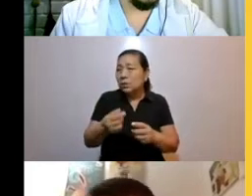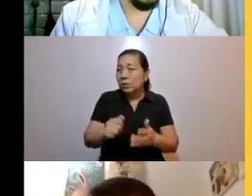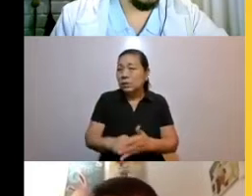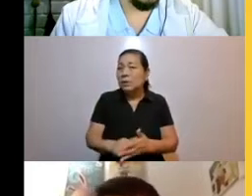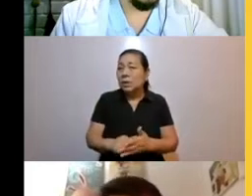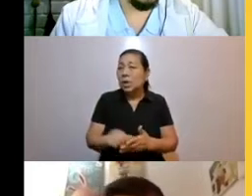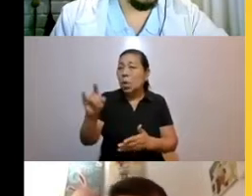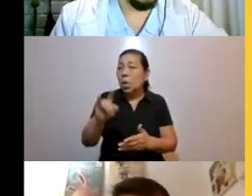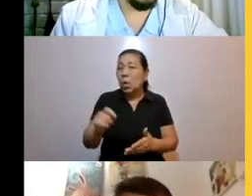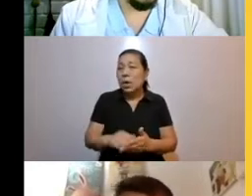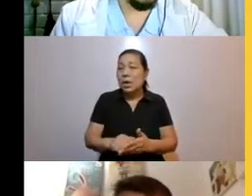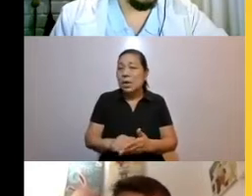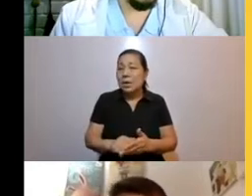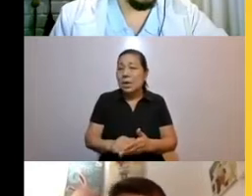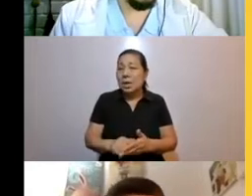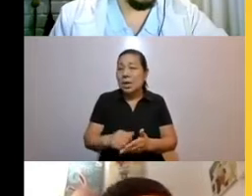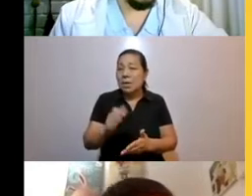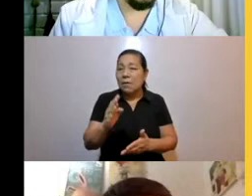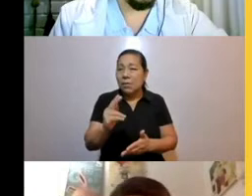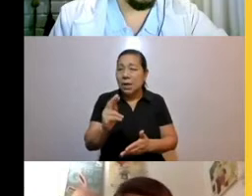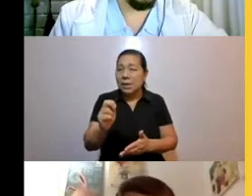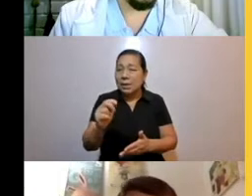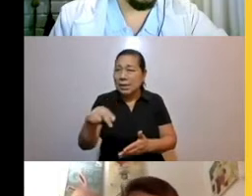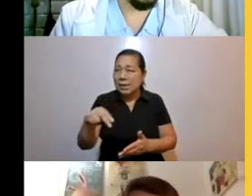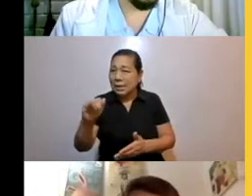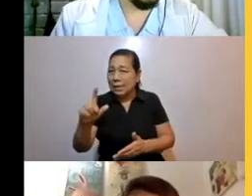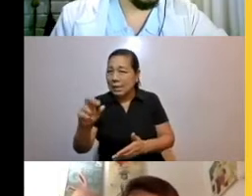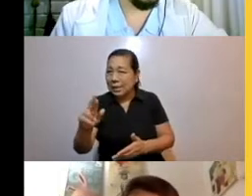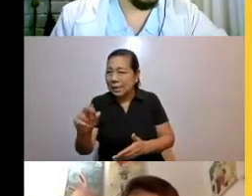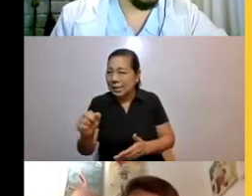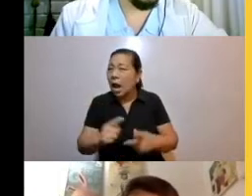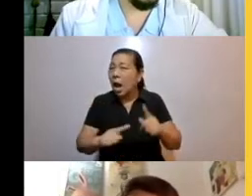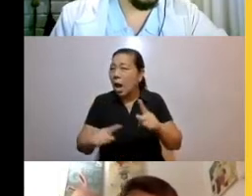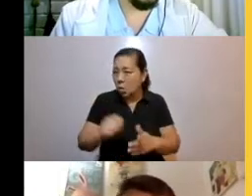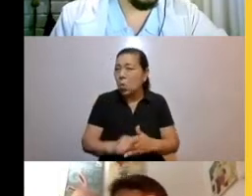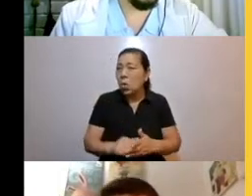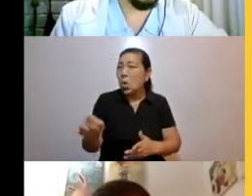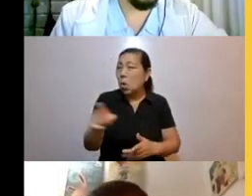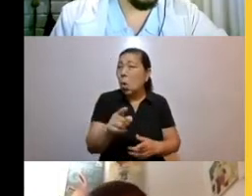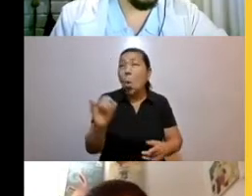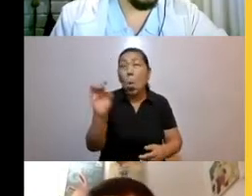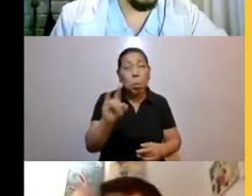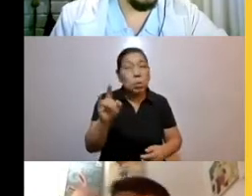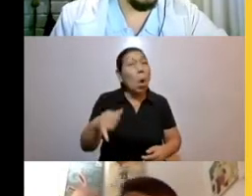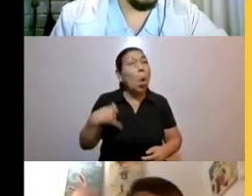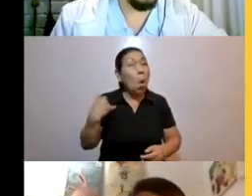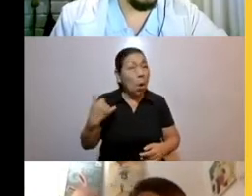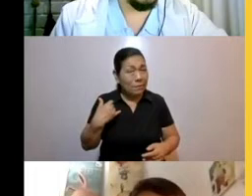importante, el uso de finasteride. Finasteride lo usan algunos jóvenes y no tan